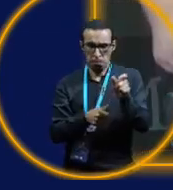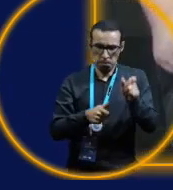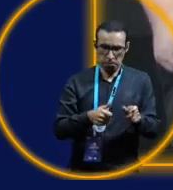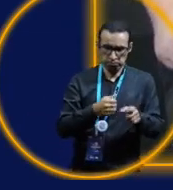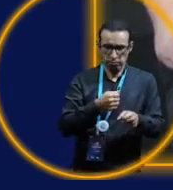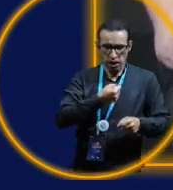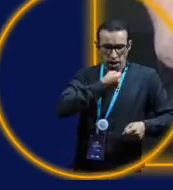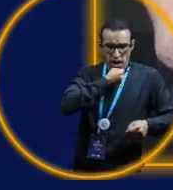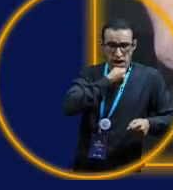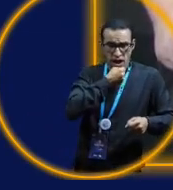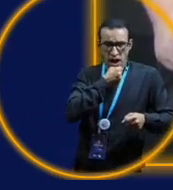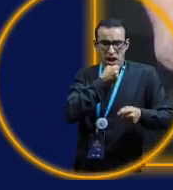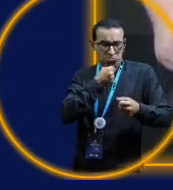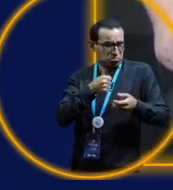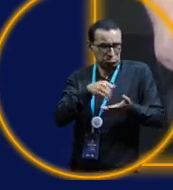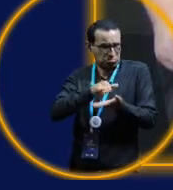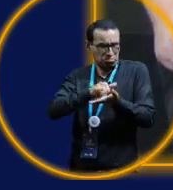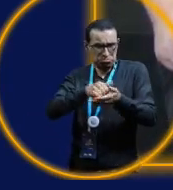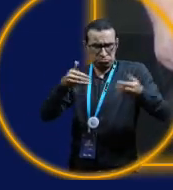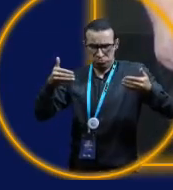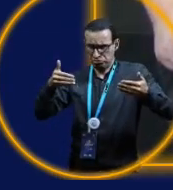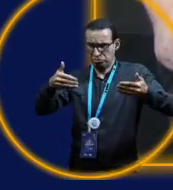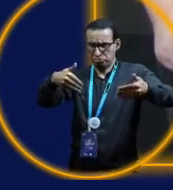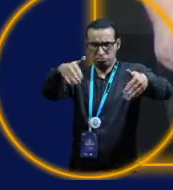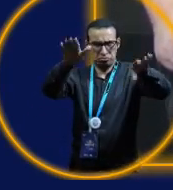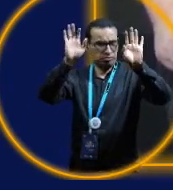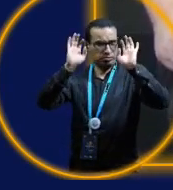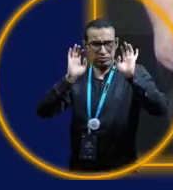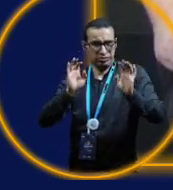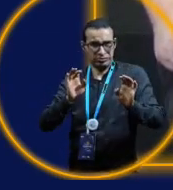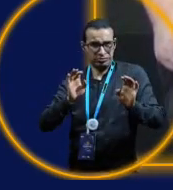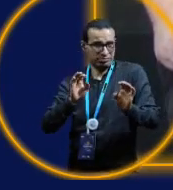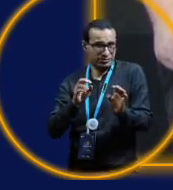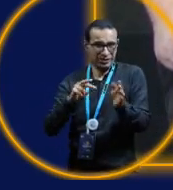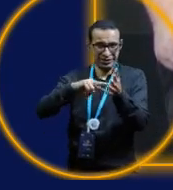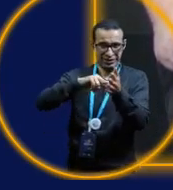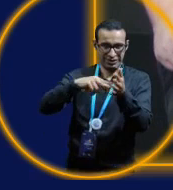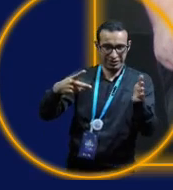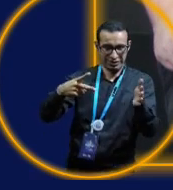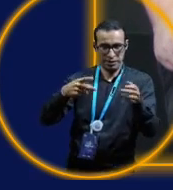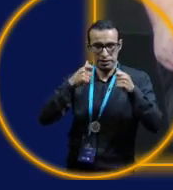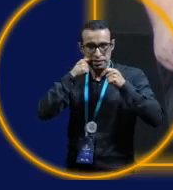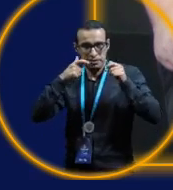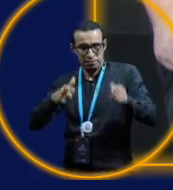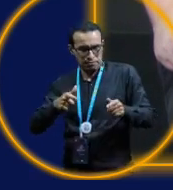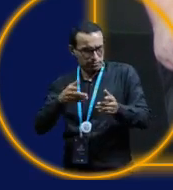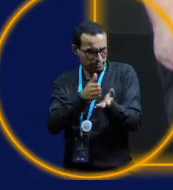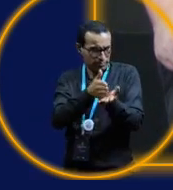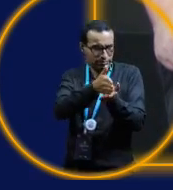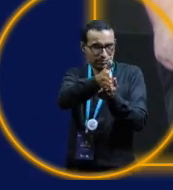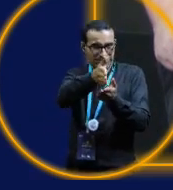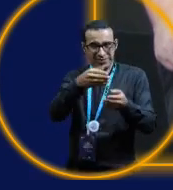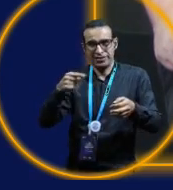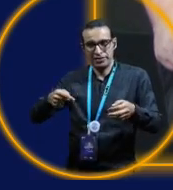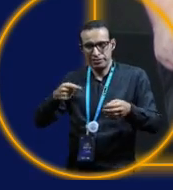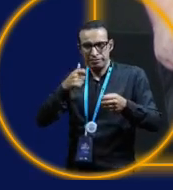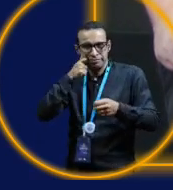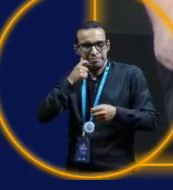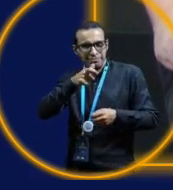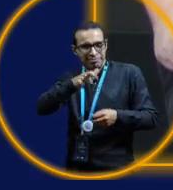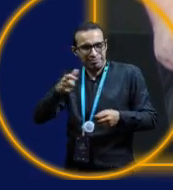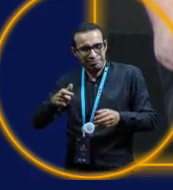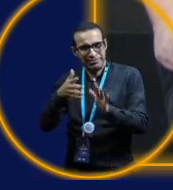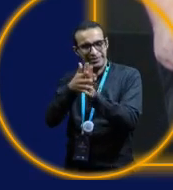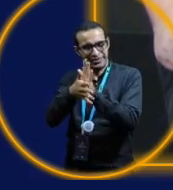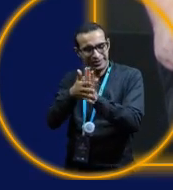Eso es parte de nuestra tradición del eh los la forma de contar nuestras historias como seres humanos la